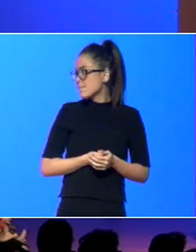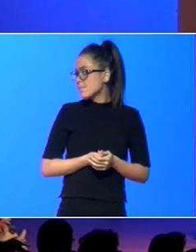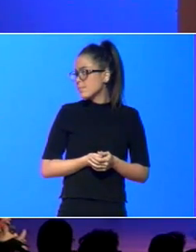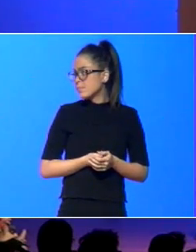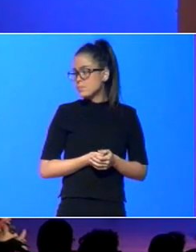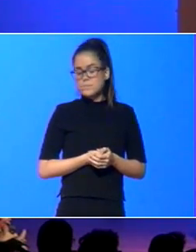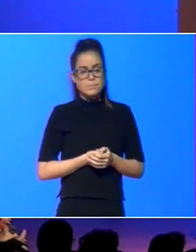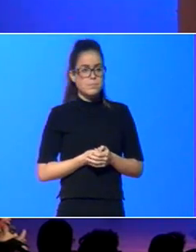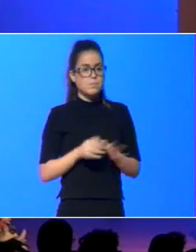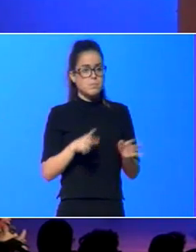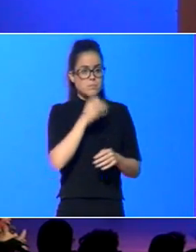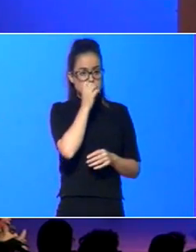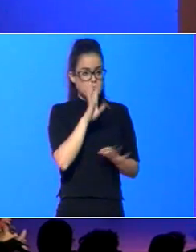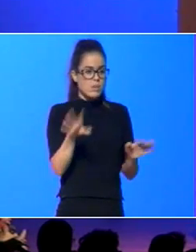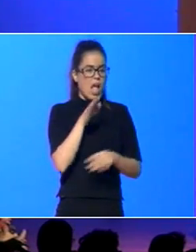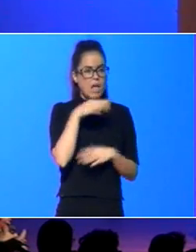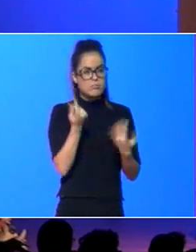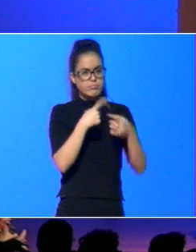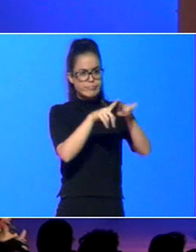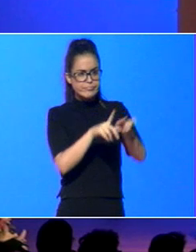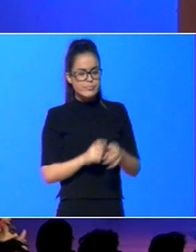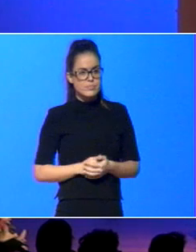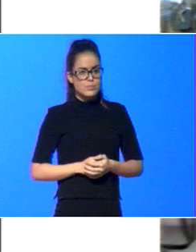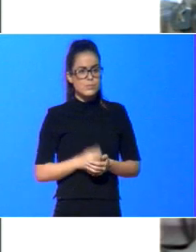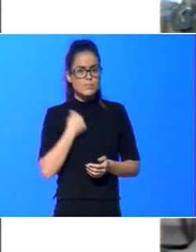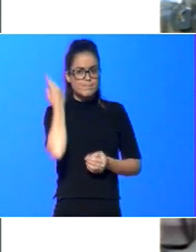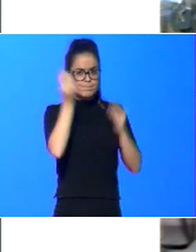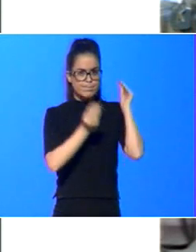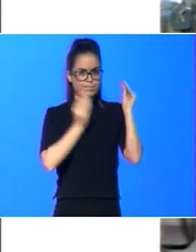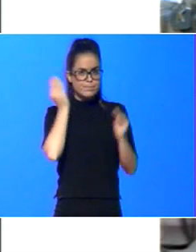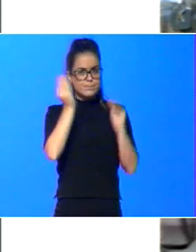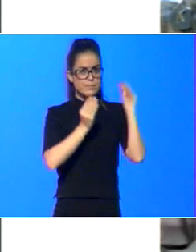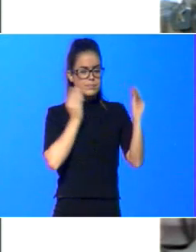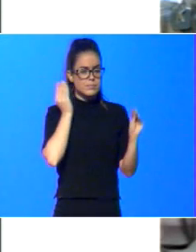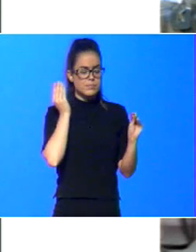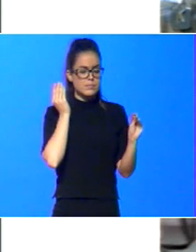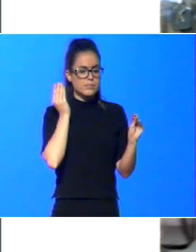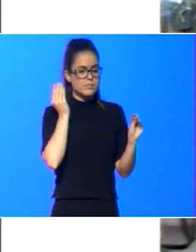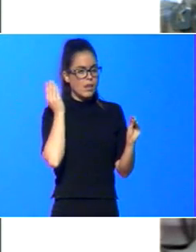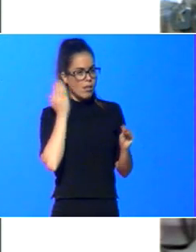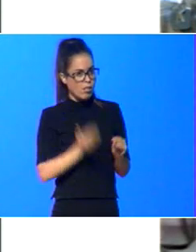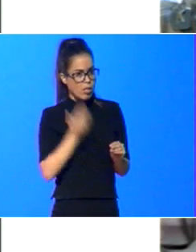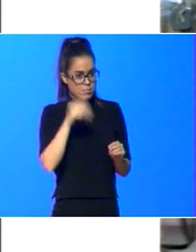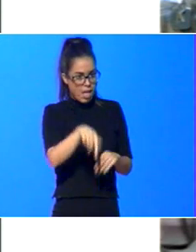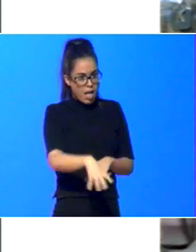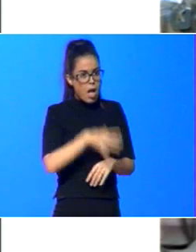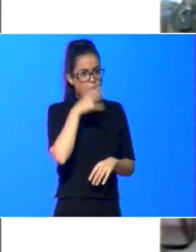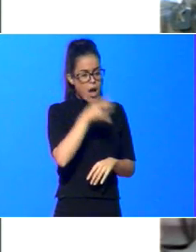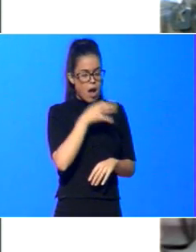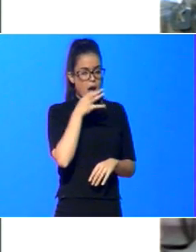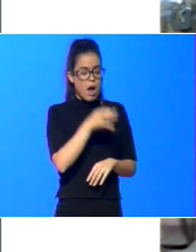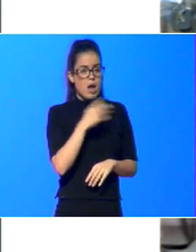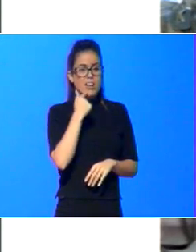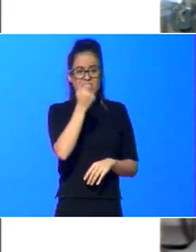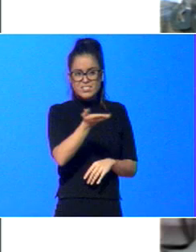hori beste modu batera ulertzen dala, ez? Baina nik pentsatzen dute, klabe bat, eta hemen aipatu da, zelan